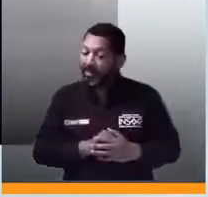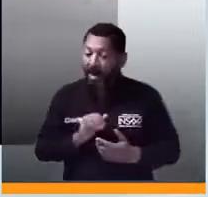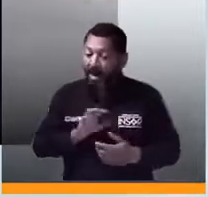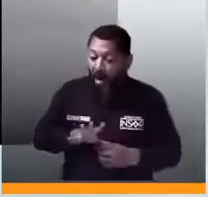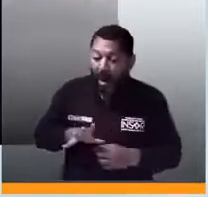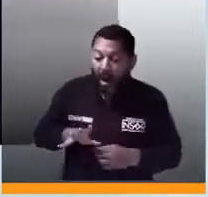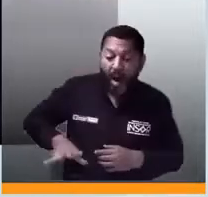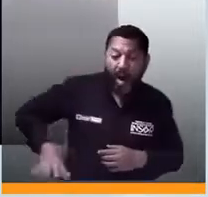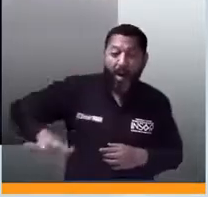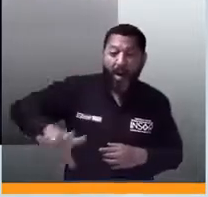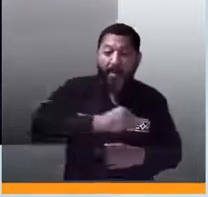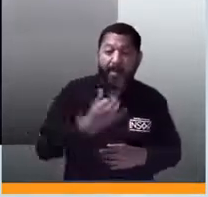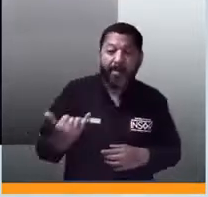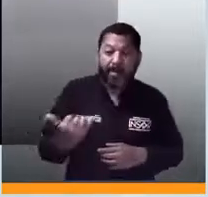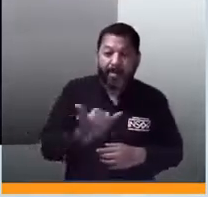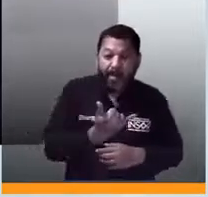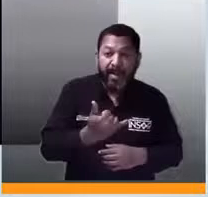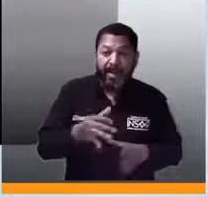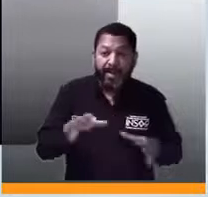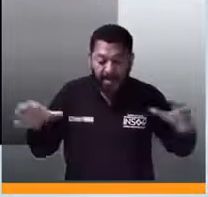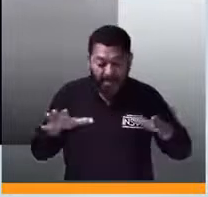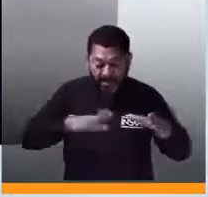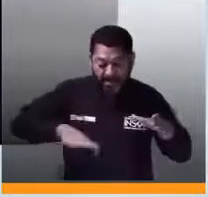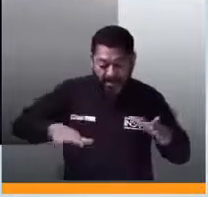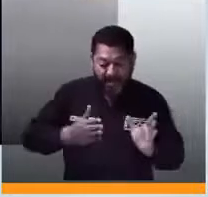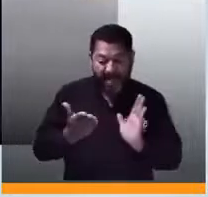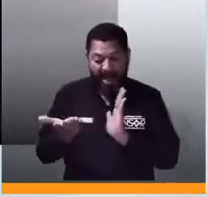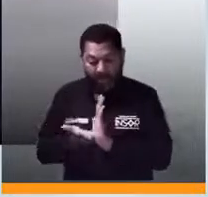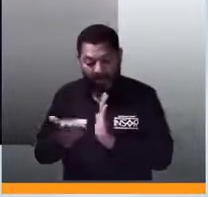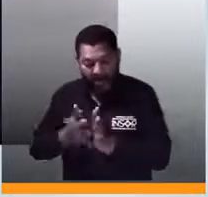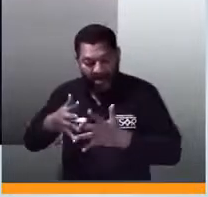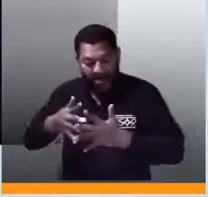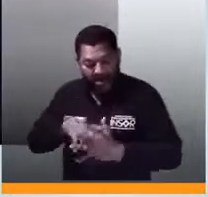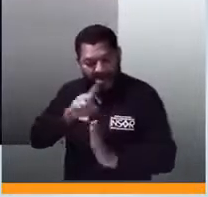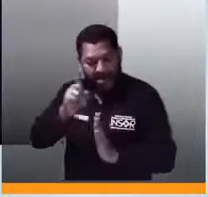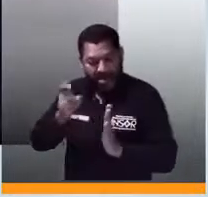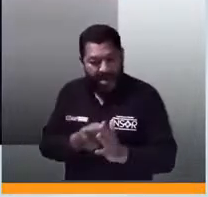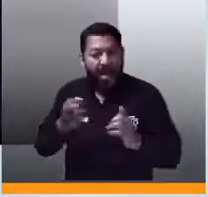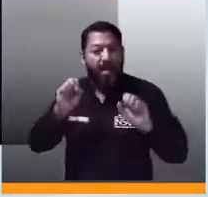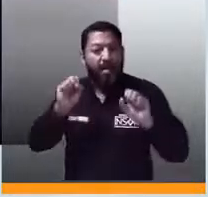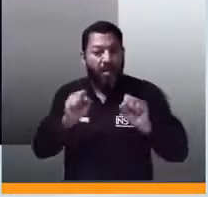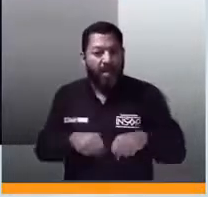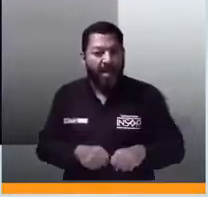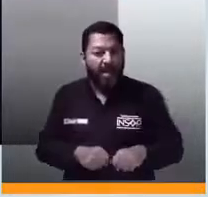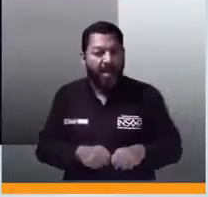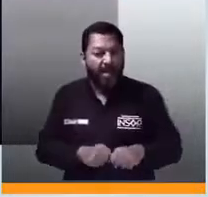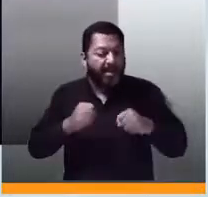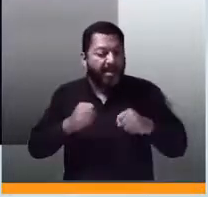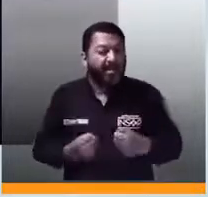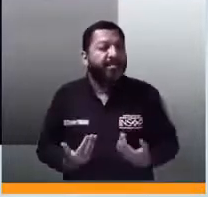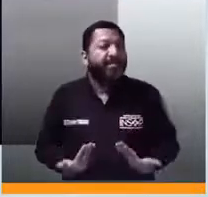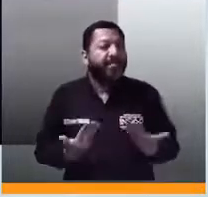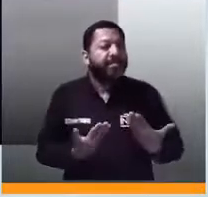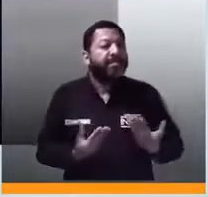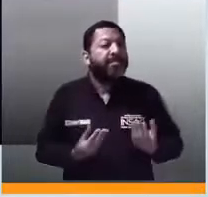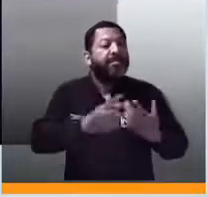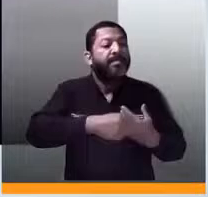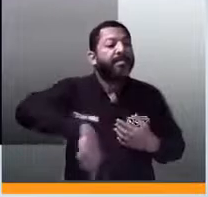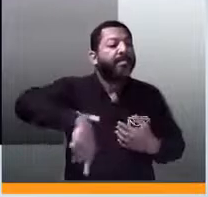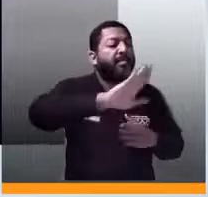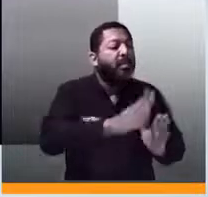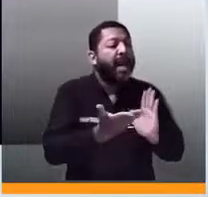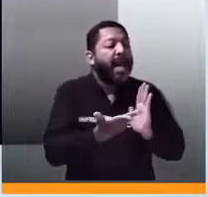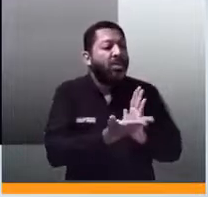aquellos complementos de la educación integral los podamos servir en la educación